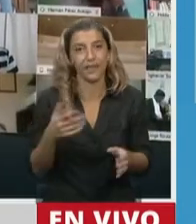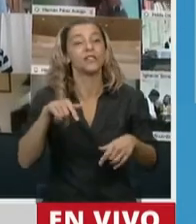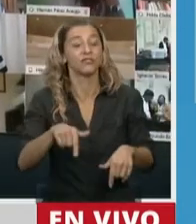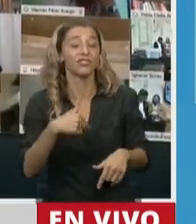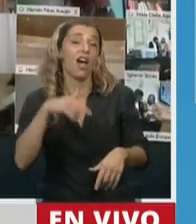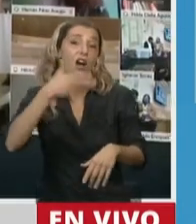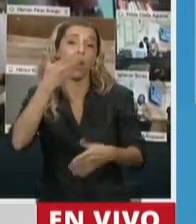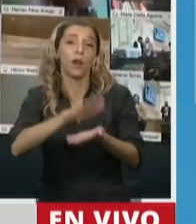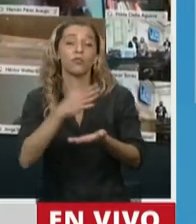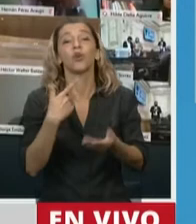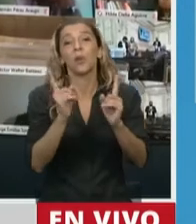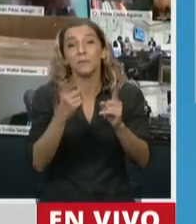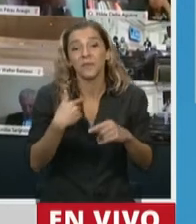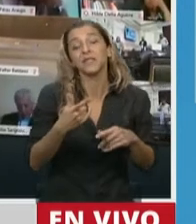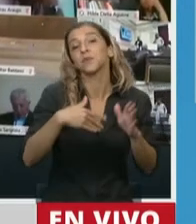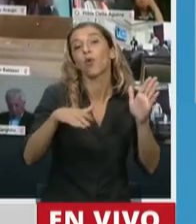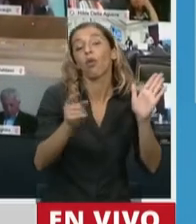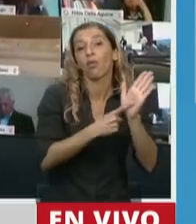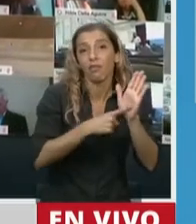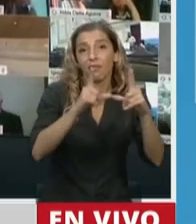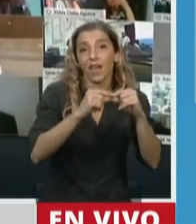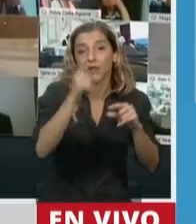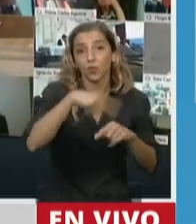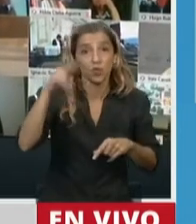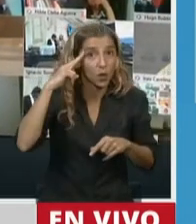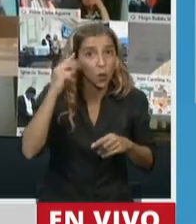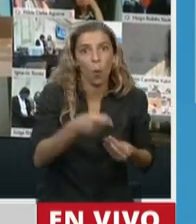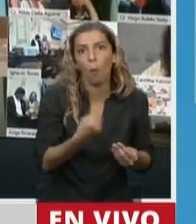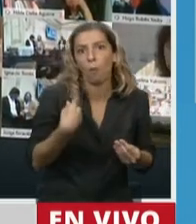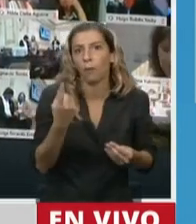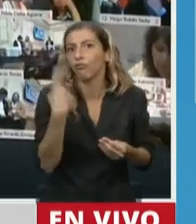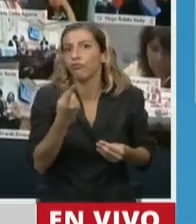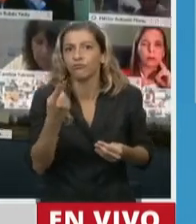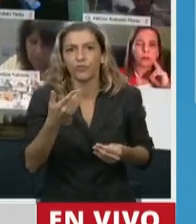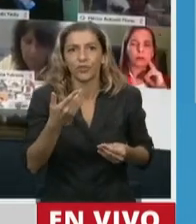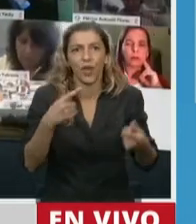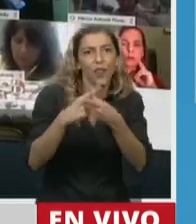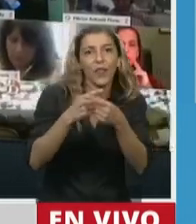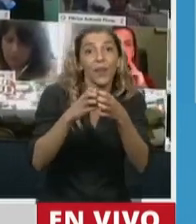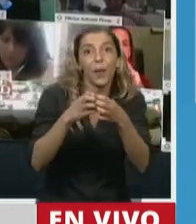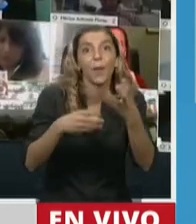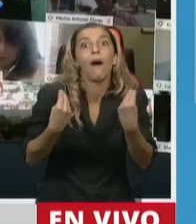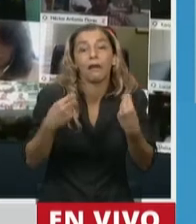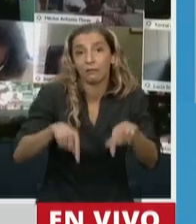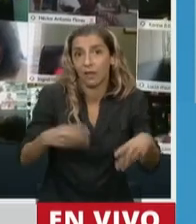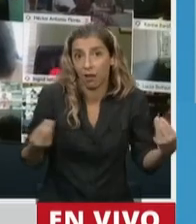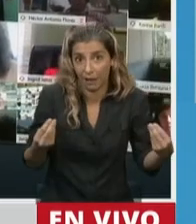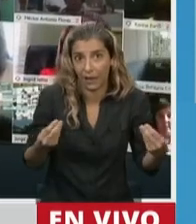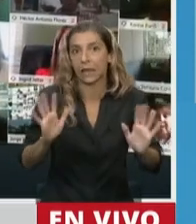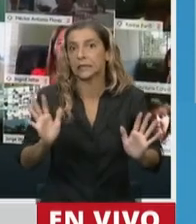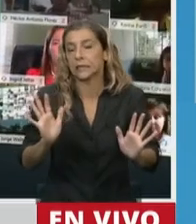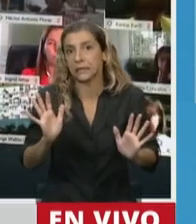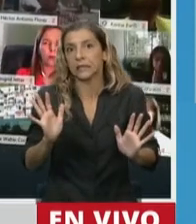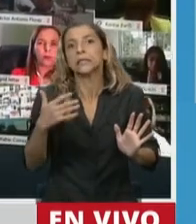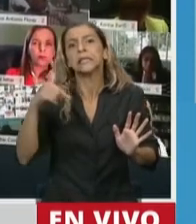109. Lo que está sucediendo ahora es la continuidad pedagógica del ciclo lectivo que comenzó, pero no puede ser